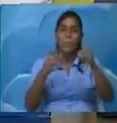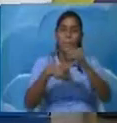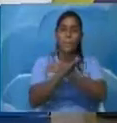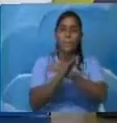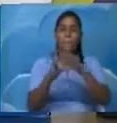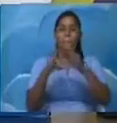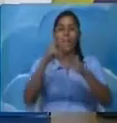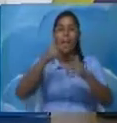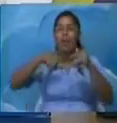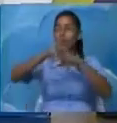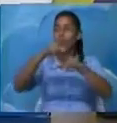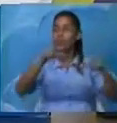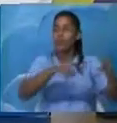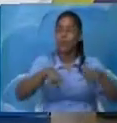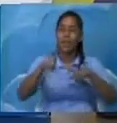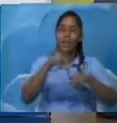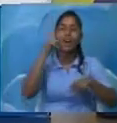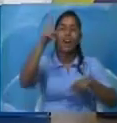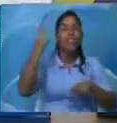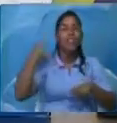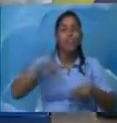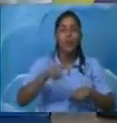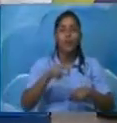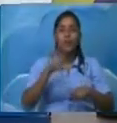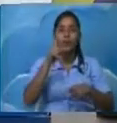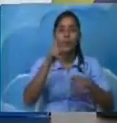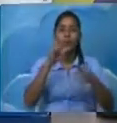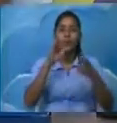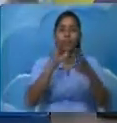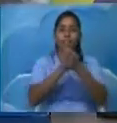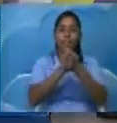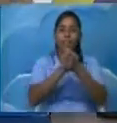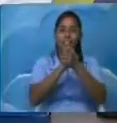Sur. Ah, yo tengo por allá